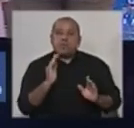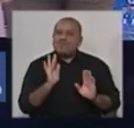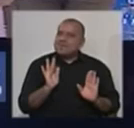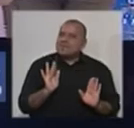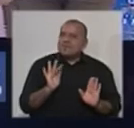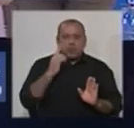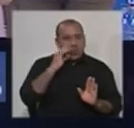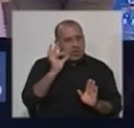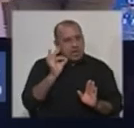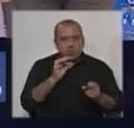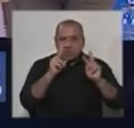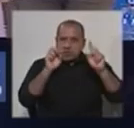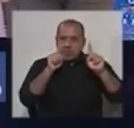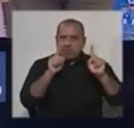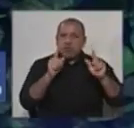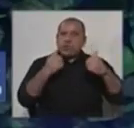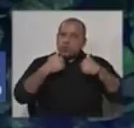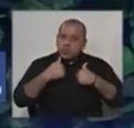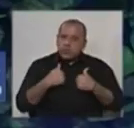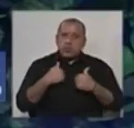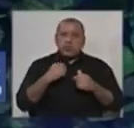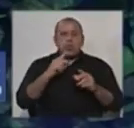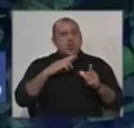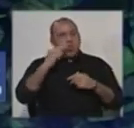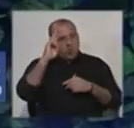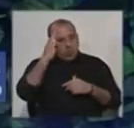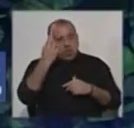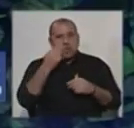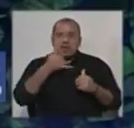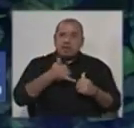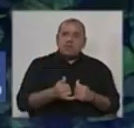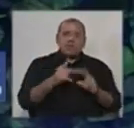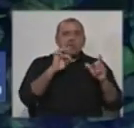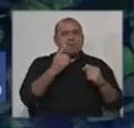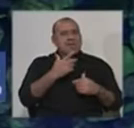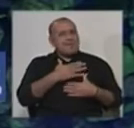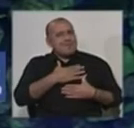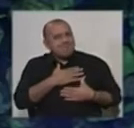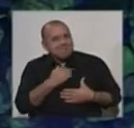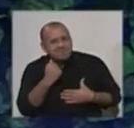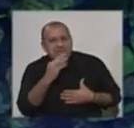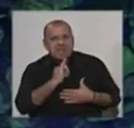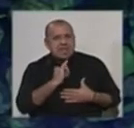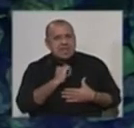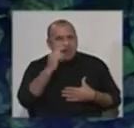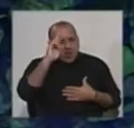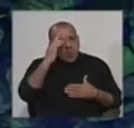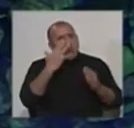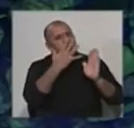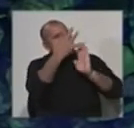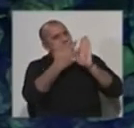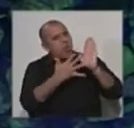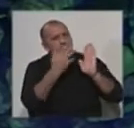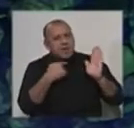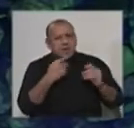y nosotros los uruguayos y uruguayas que tenemos poco énfasis en lo nacional podríamos aparecer desde el